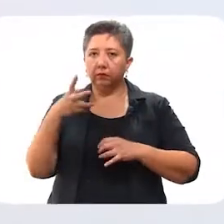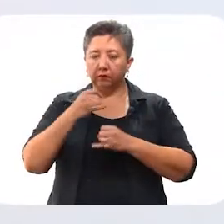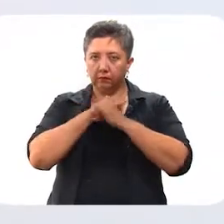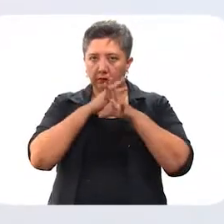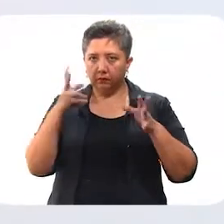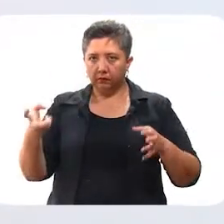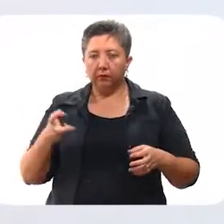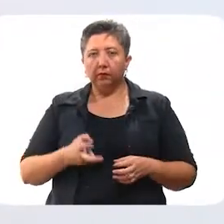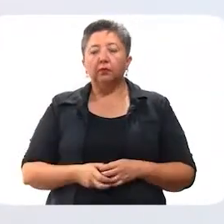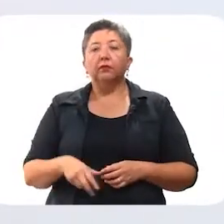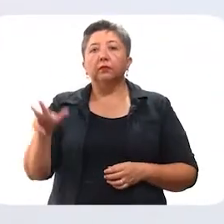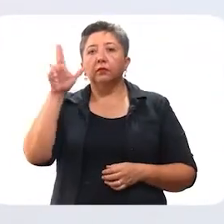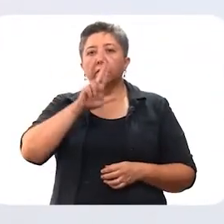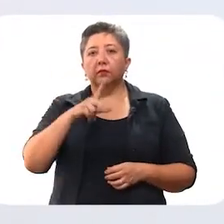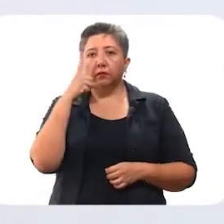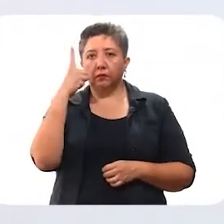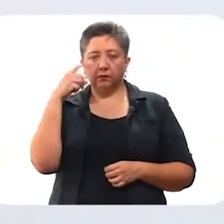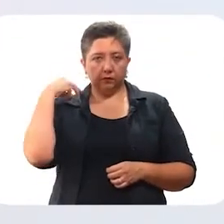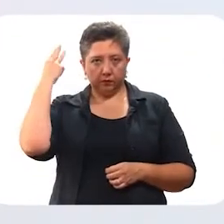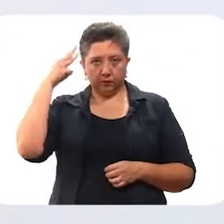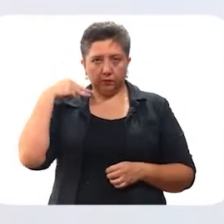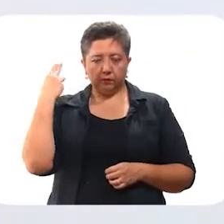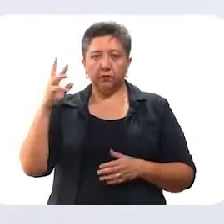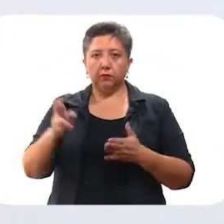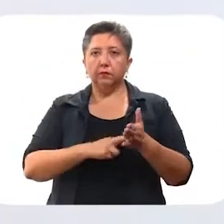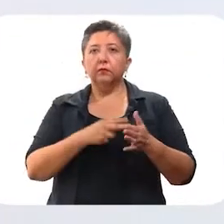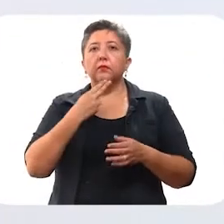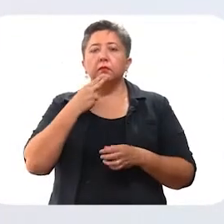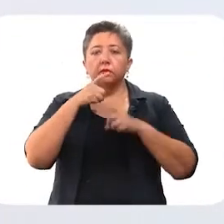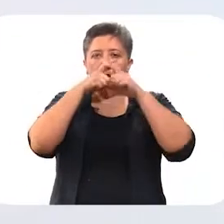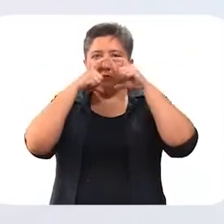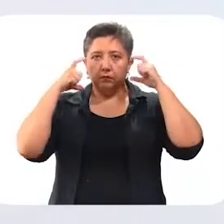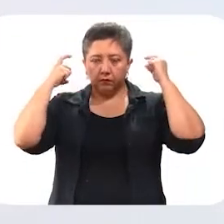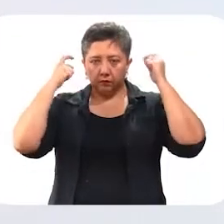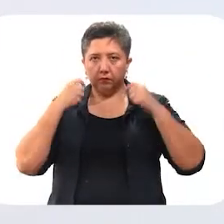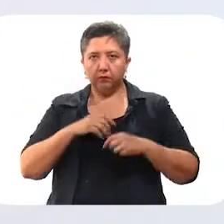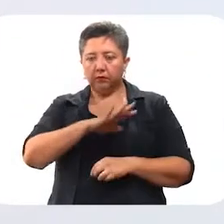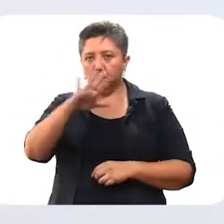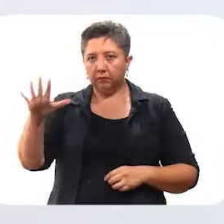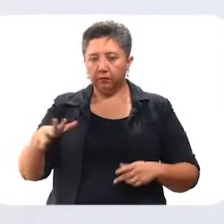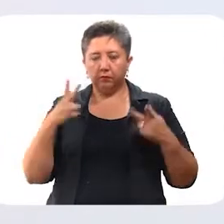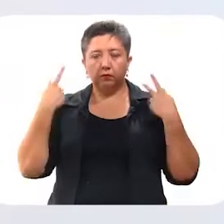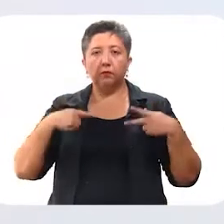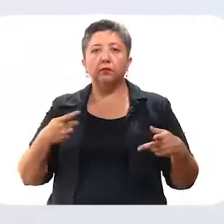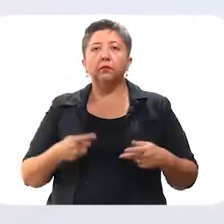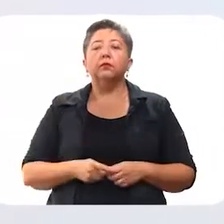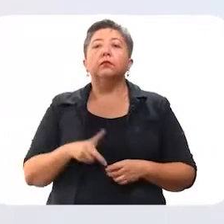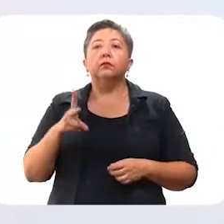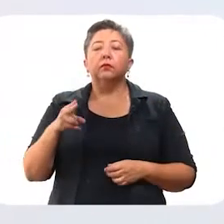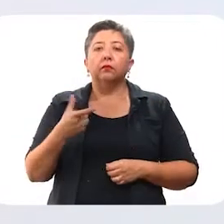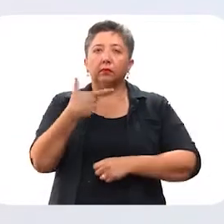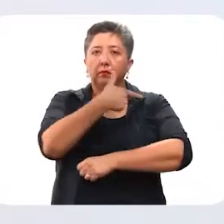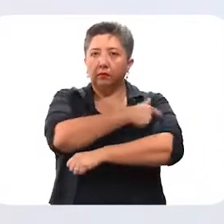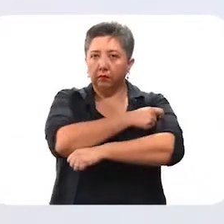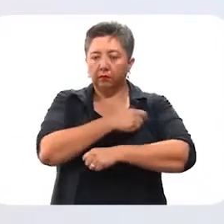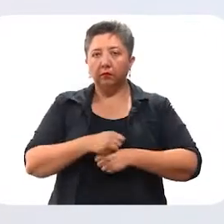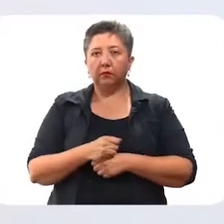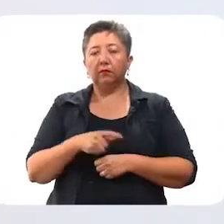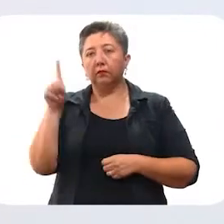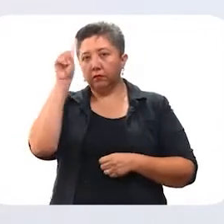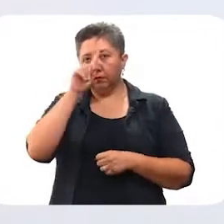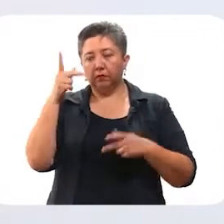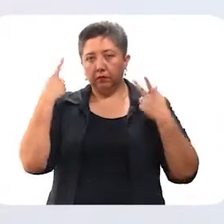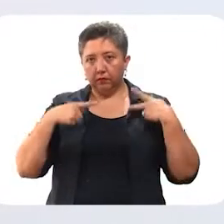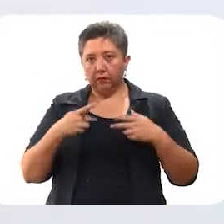es el parte médico de este martes 1 de marzo. Se reitera el uso obligatorio de cubrebocas para toda la población, incluso la vacunada, y se recomienda a